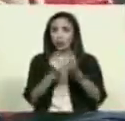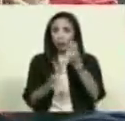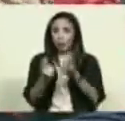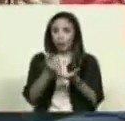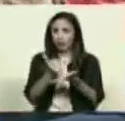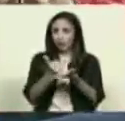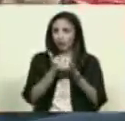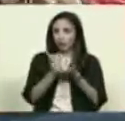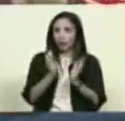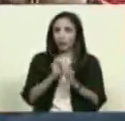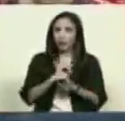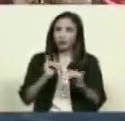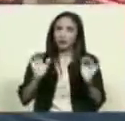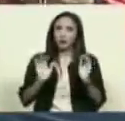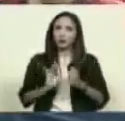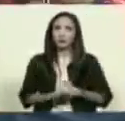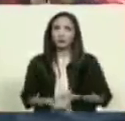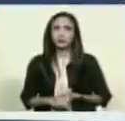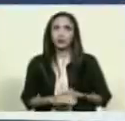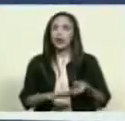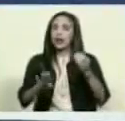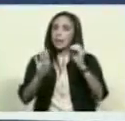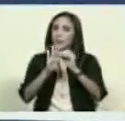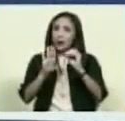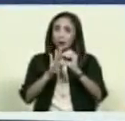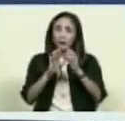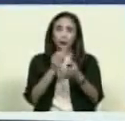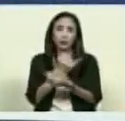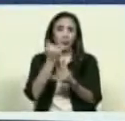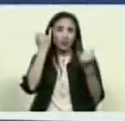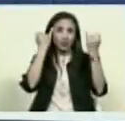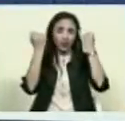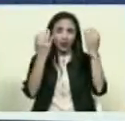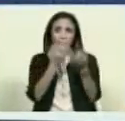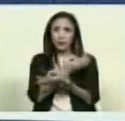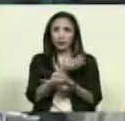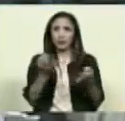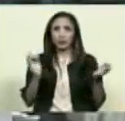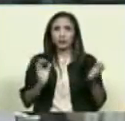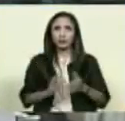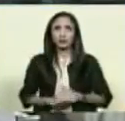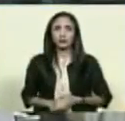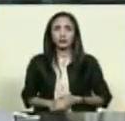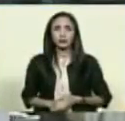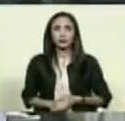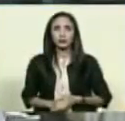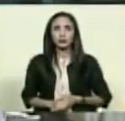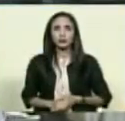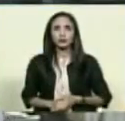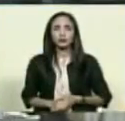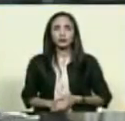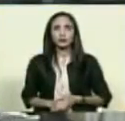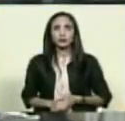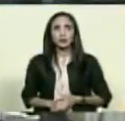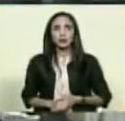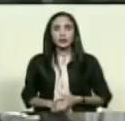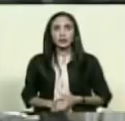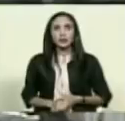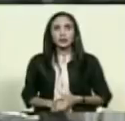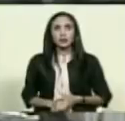el petro es el eje financiero monetario de esa recuperación económica, el petro. Así que yo